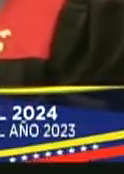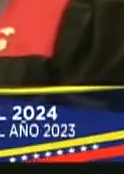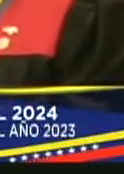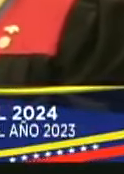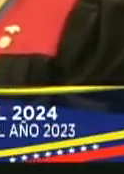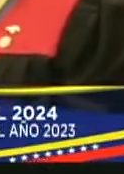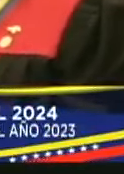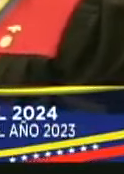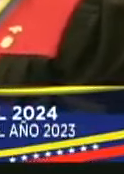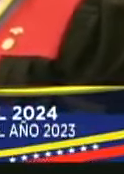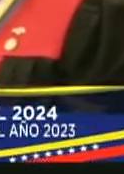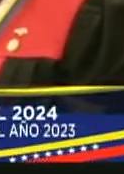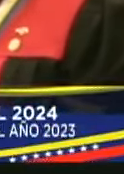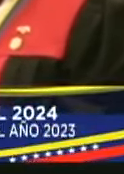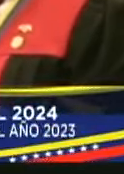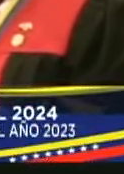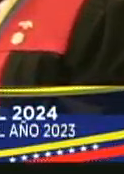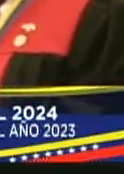sociopolítico neoliberal.